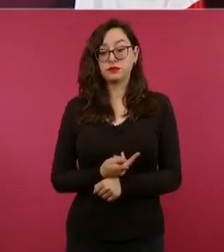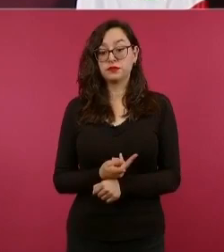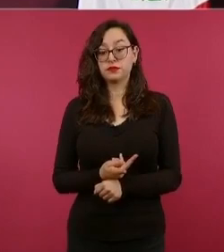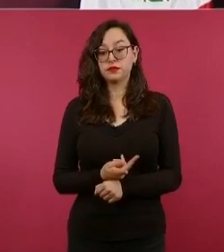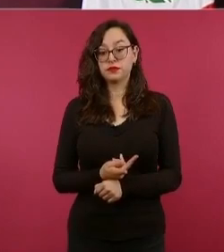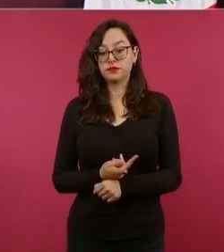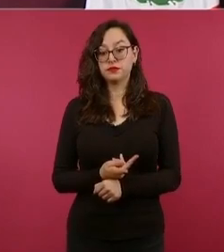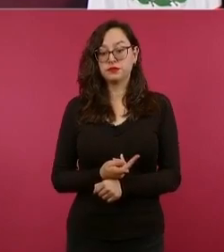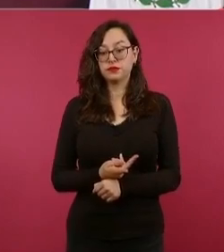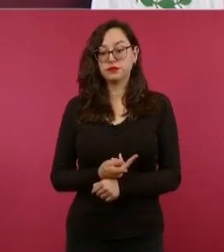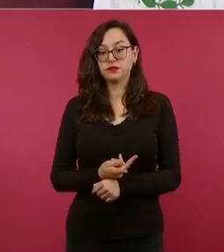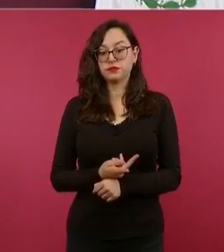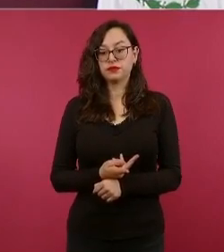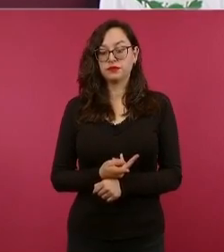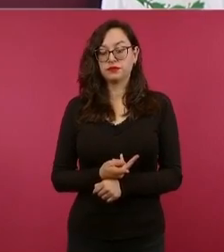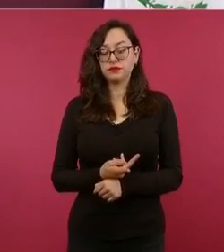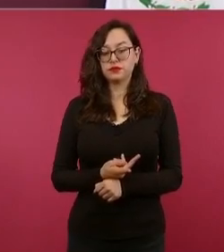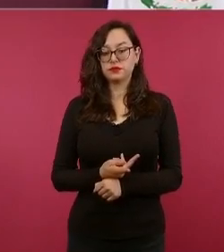que